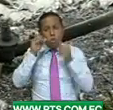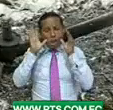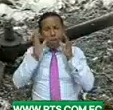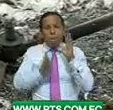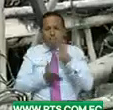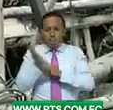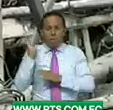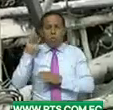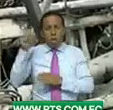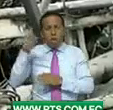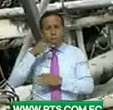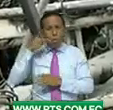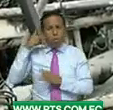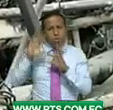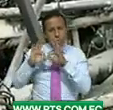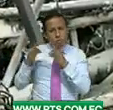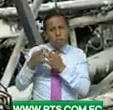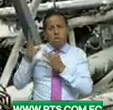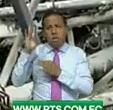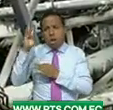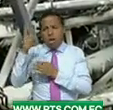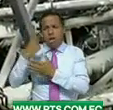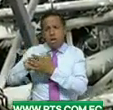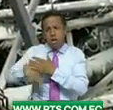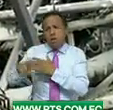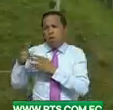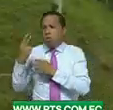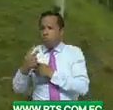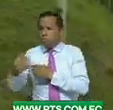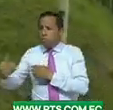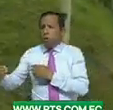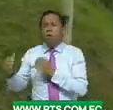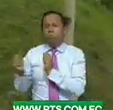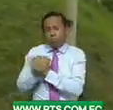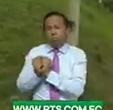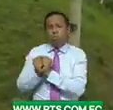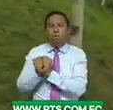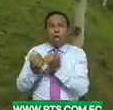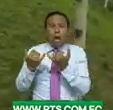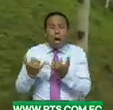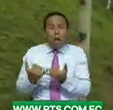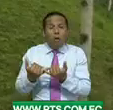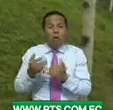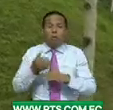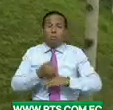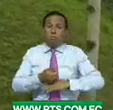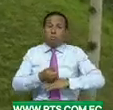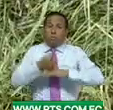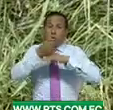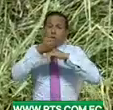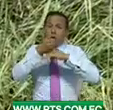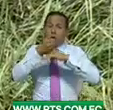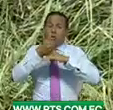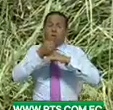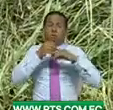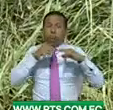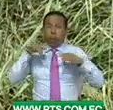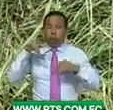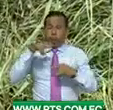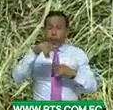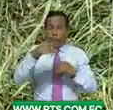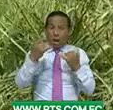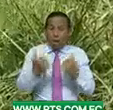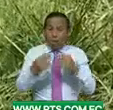para pasar la Navidad junto a su esposa y sus 2 hijos menores. Toca a las autoridades de la Dirección de Aviación Civil realizar